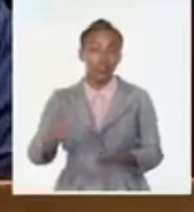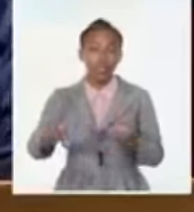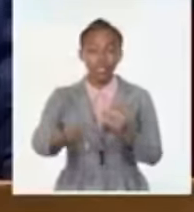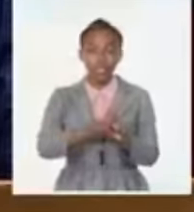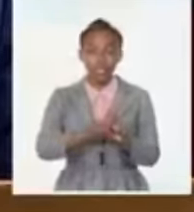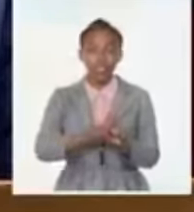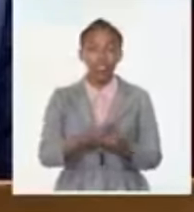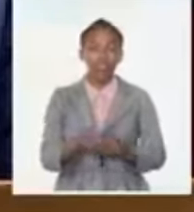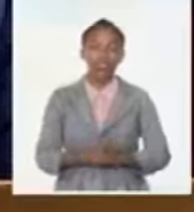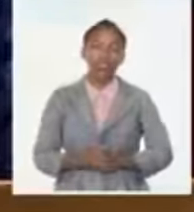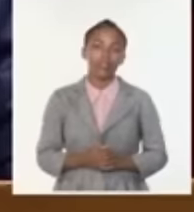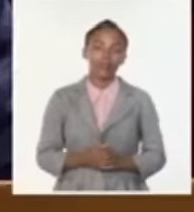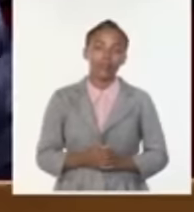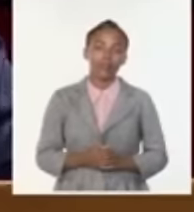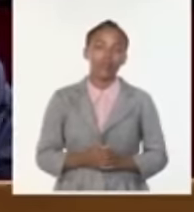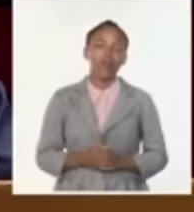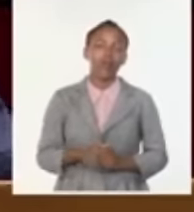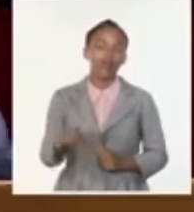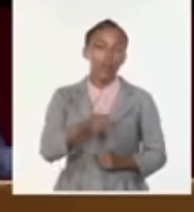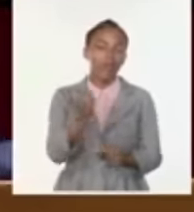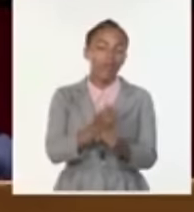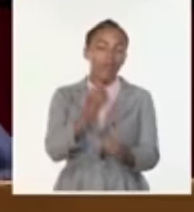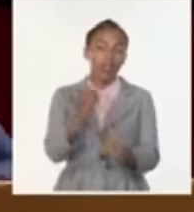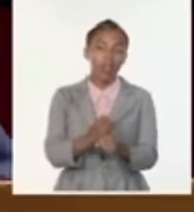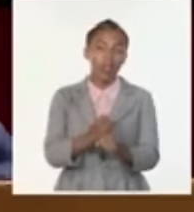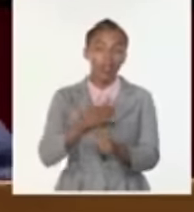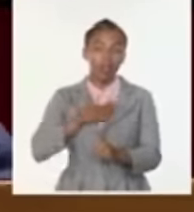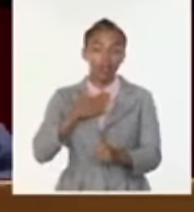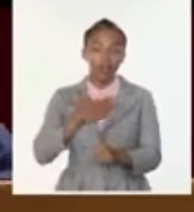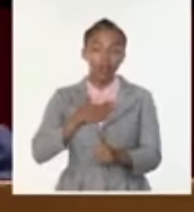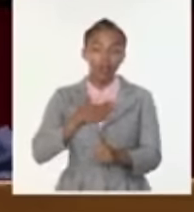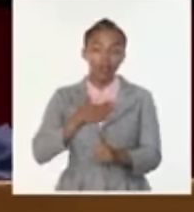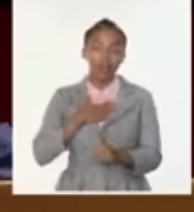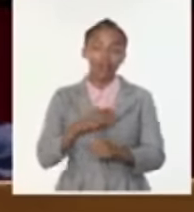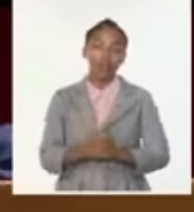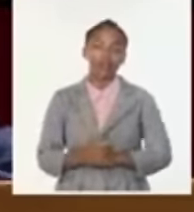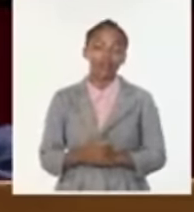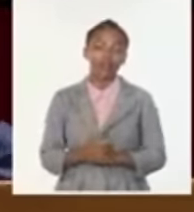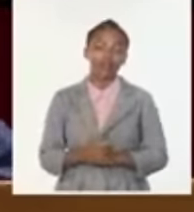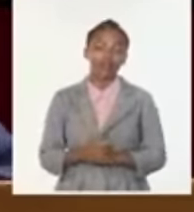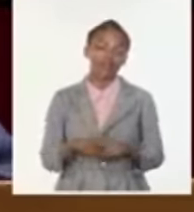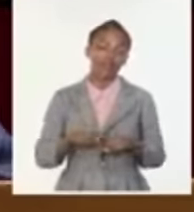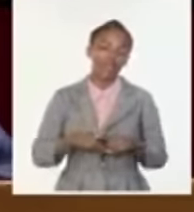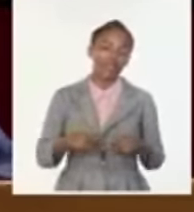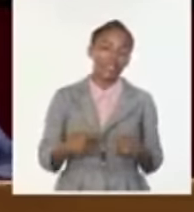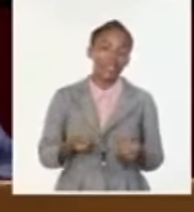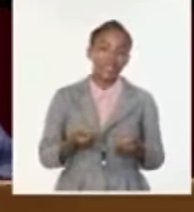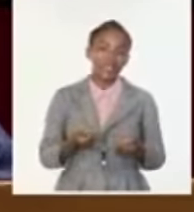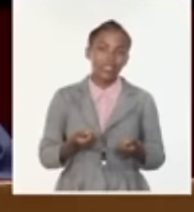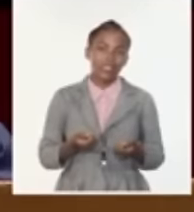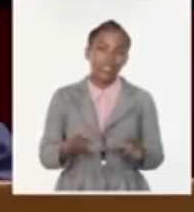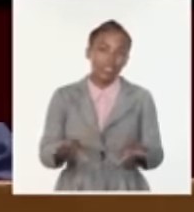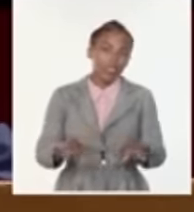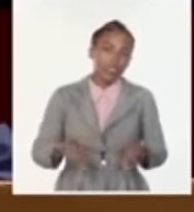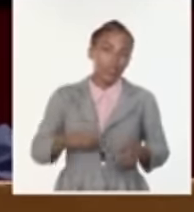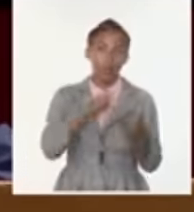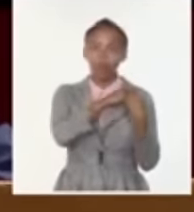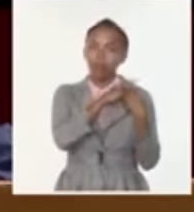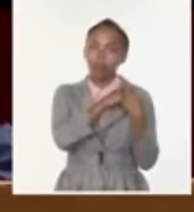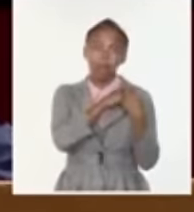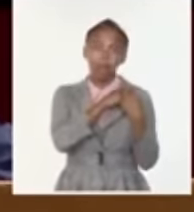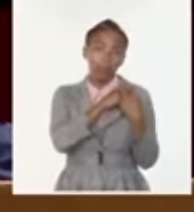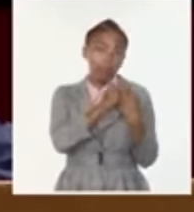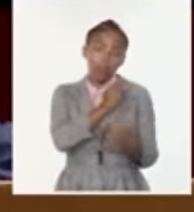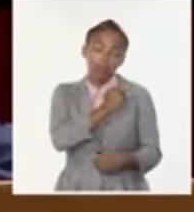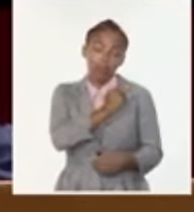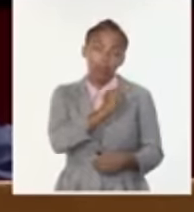a trabajadores por cuenta propia por su actitud y su negativa a asumir esa responsabilidad ante